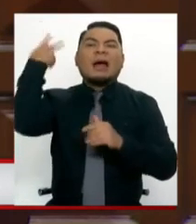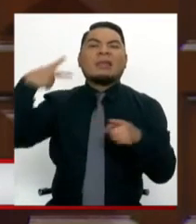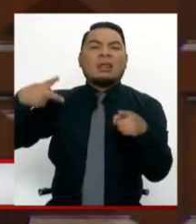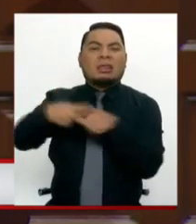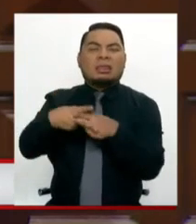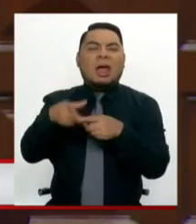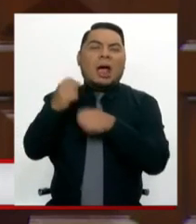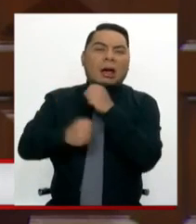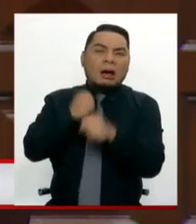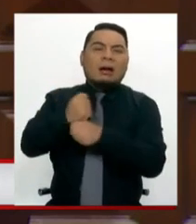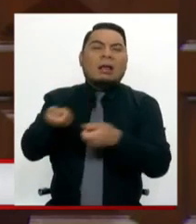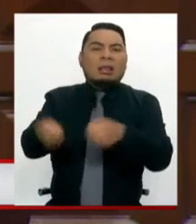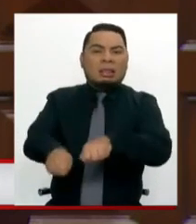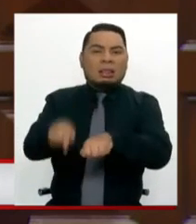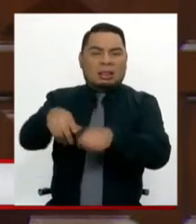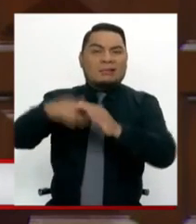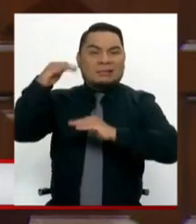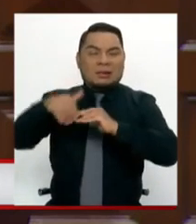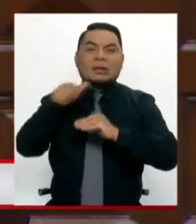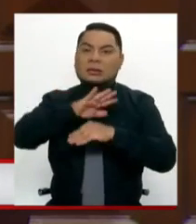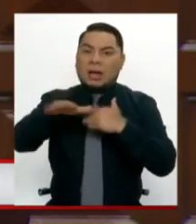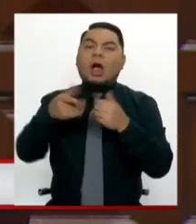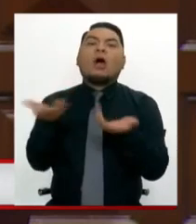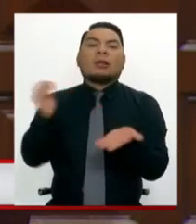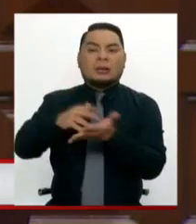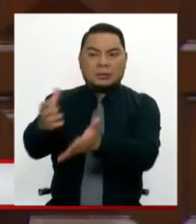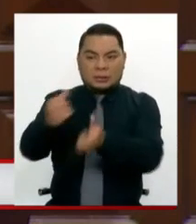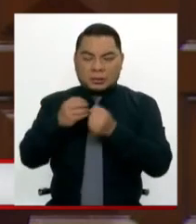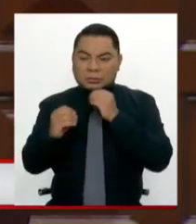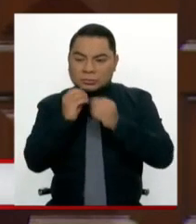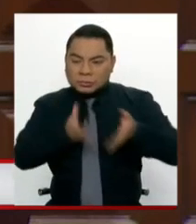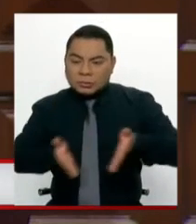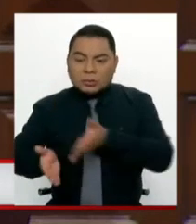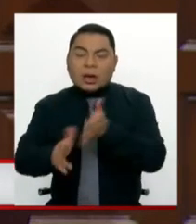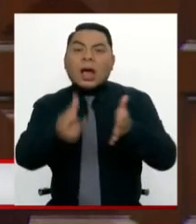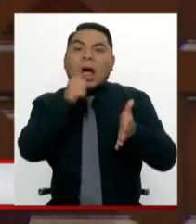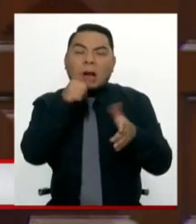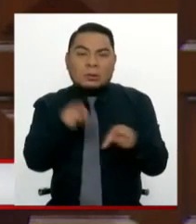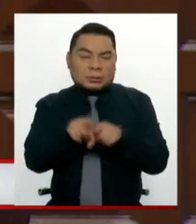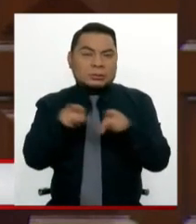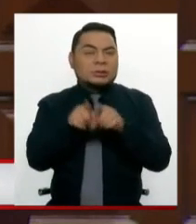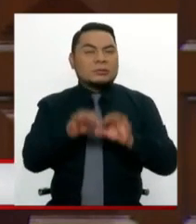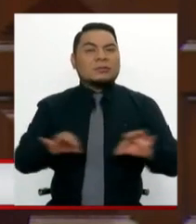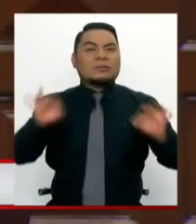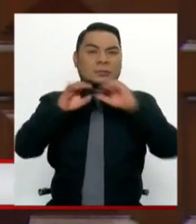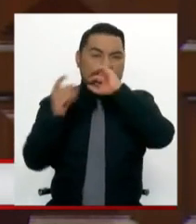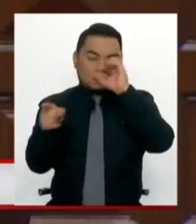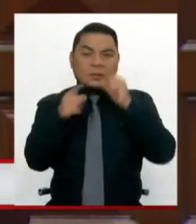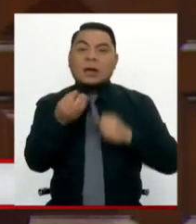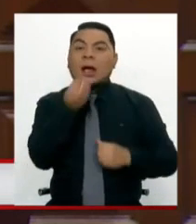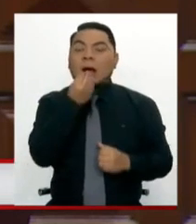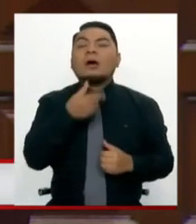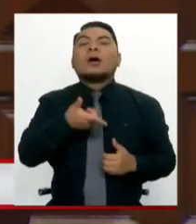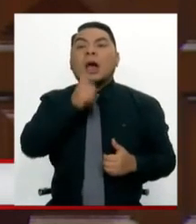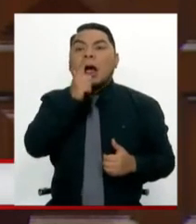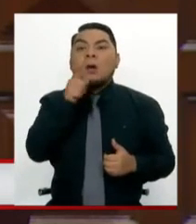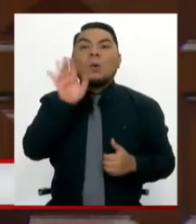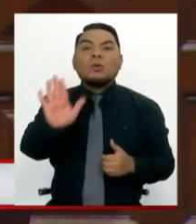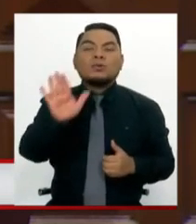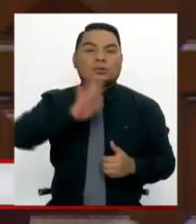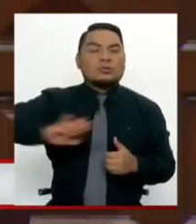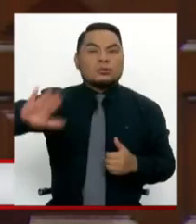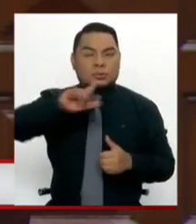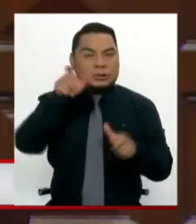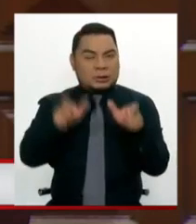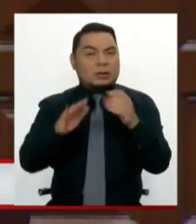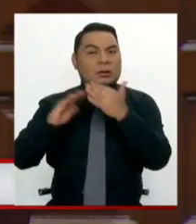años. Se dotará de agua no tan solo para riego, sino también y fundamentalmente para el consumo humano directo con